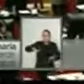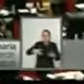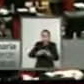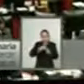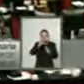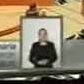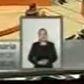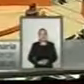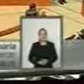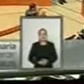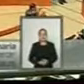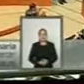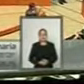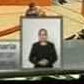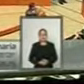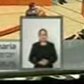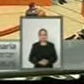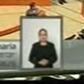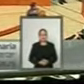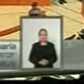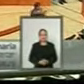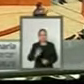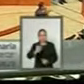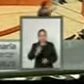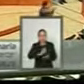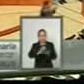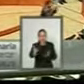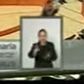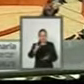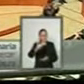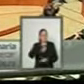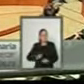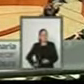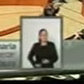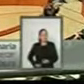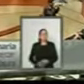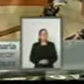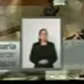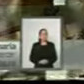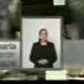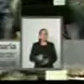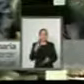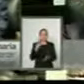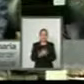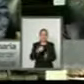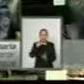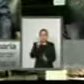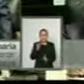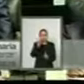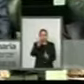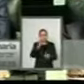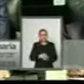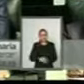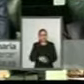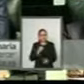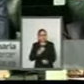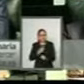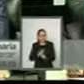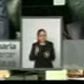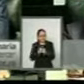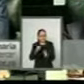decidiera esto, y que fuera la participación pública transparente. Y no la Junta de Coordinación Política. Y fueron ellos mismos los que